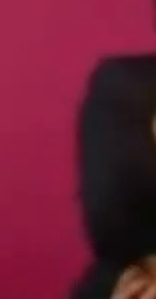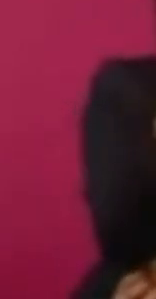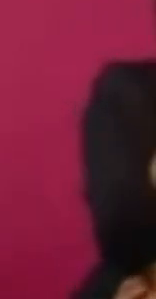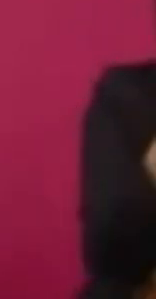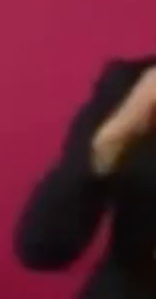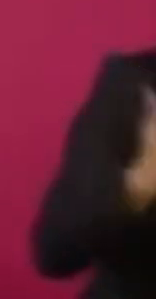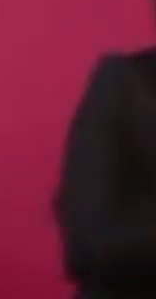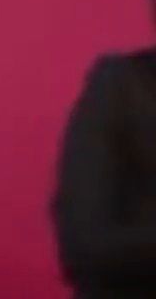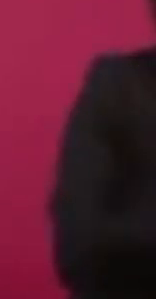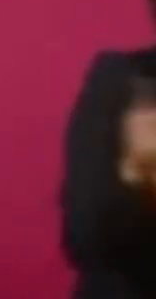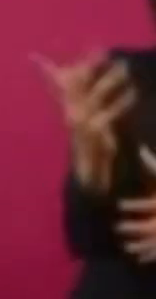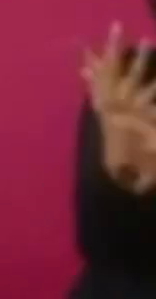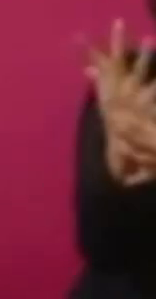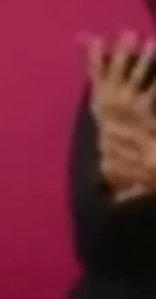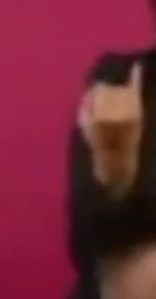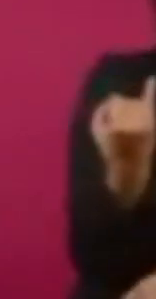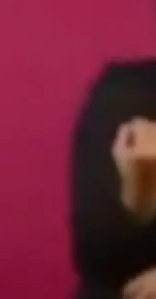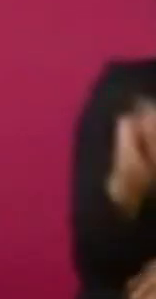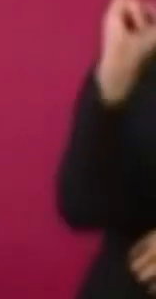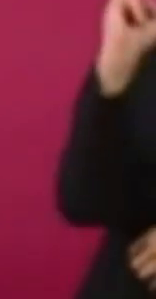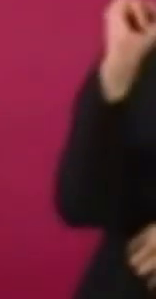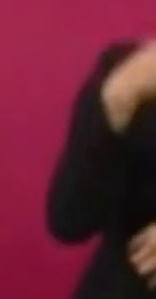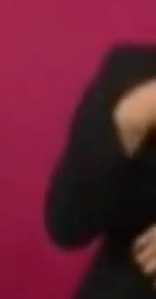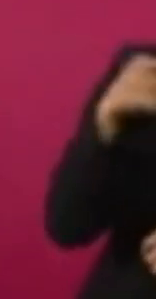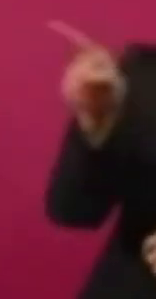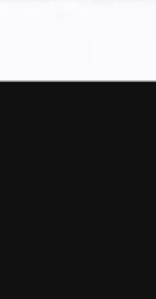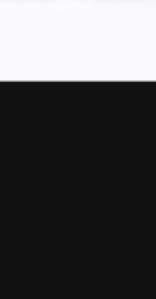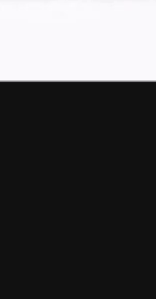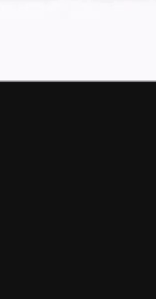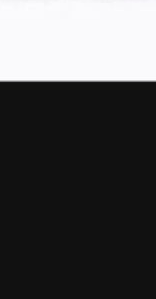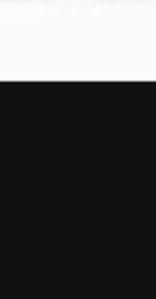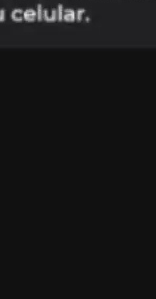No, no somos iguales. Nosotros no somos corruptos.